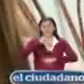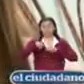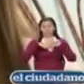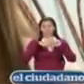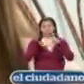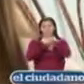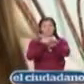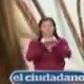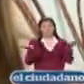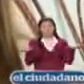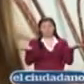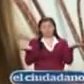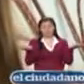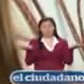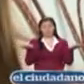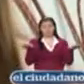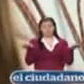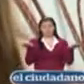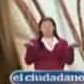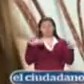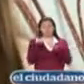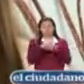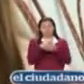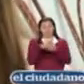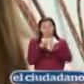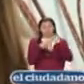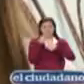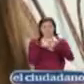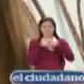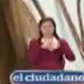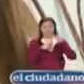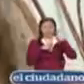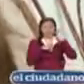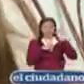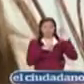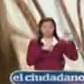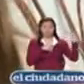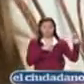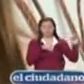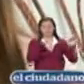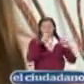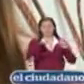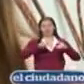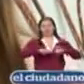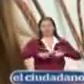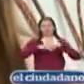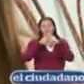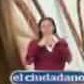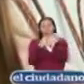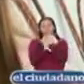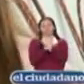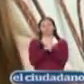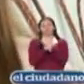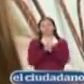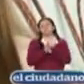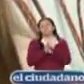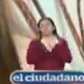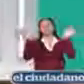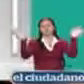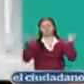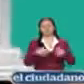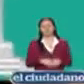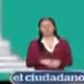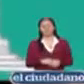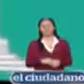vez se logre hacer esa venta de esos 200 productos, vamos a comenzar ya la producción por lotes de